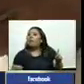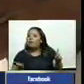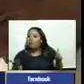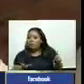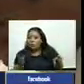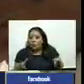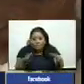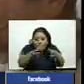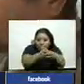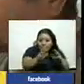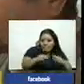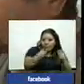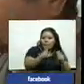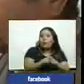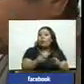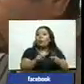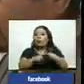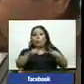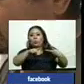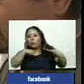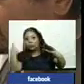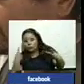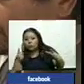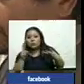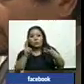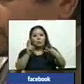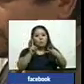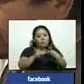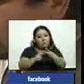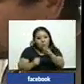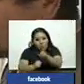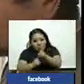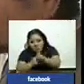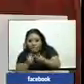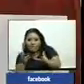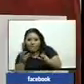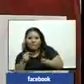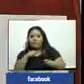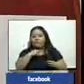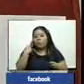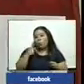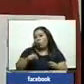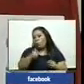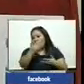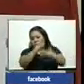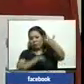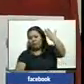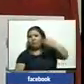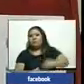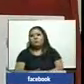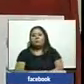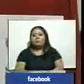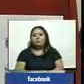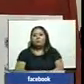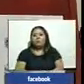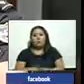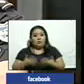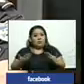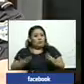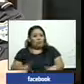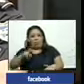de organizaciones terroristas, homicidio agravado, conspiración de homicidios, entre otros. Después de hacer muchos